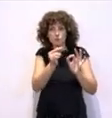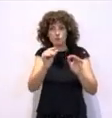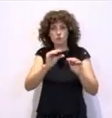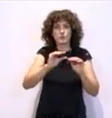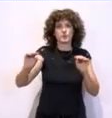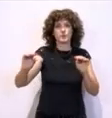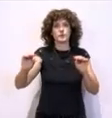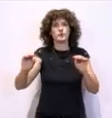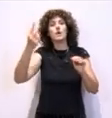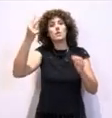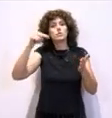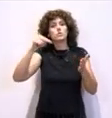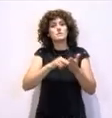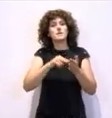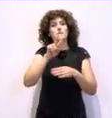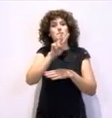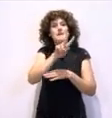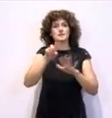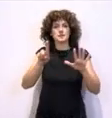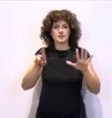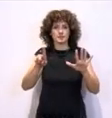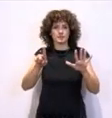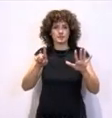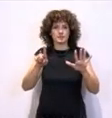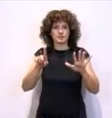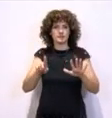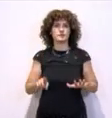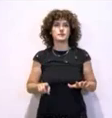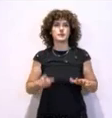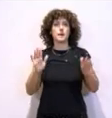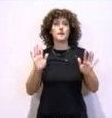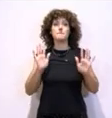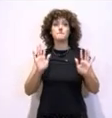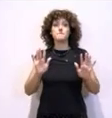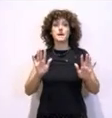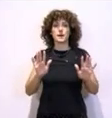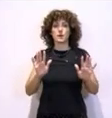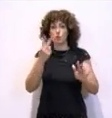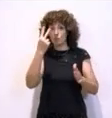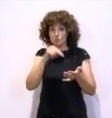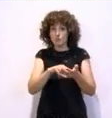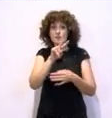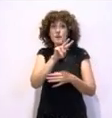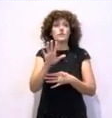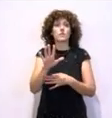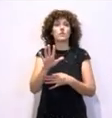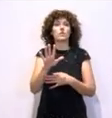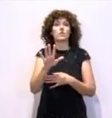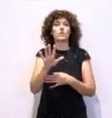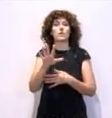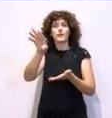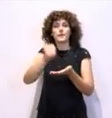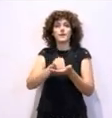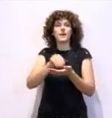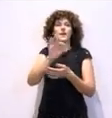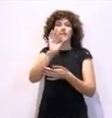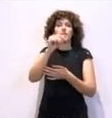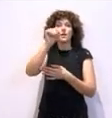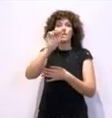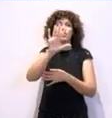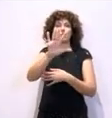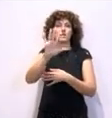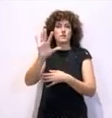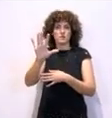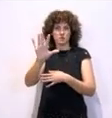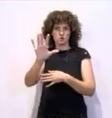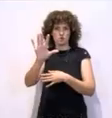el 2026. Pero en el 2025 se recoge el 0,55 del